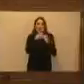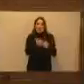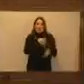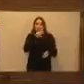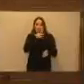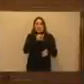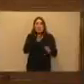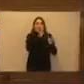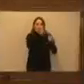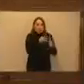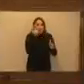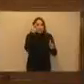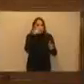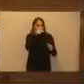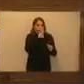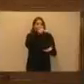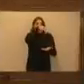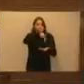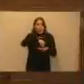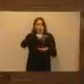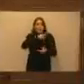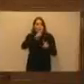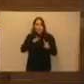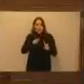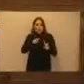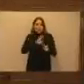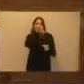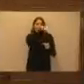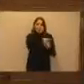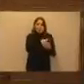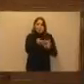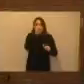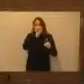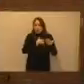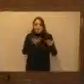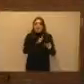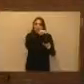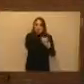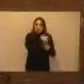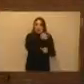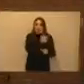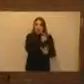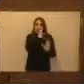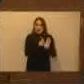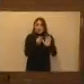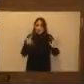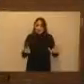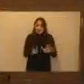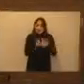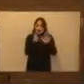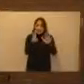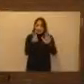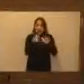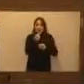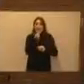que está aquí por los votos de los asturianos y las asturianas, por más o por menos votos. Y en el artículo 7 le decía